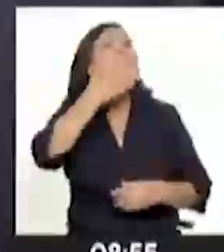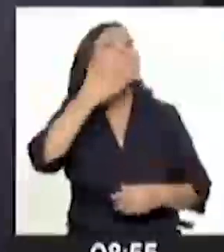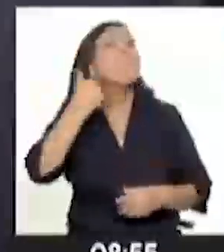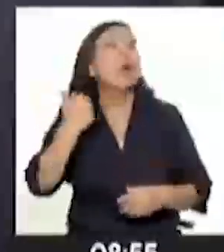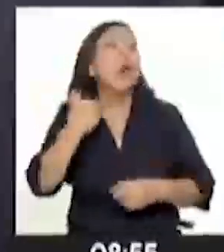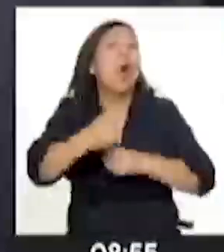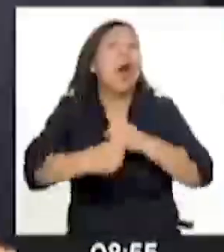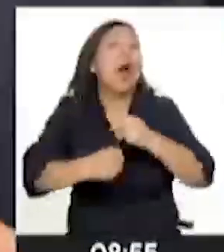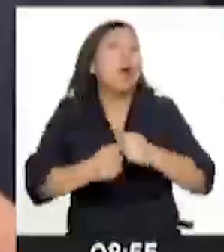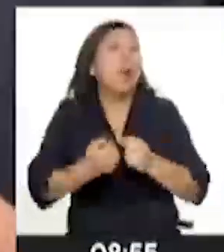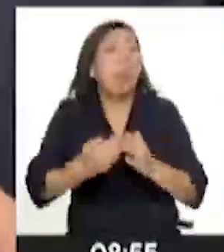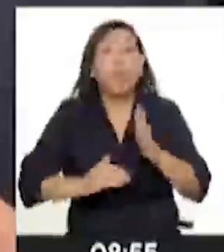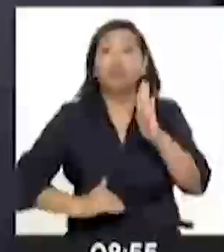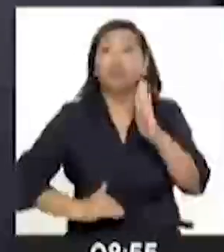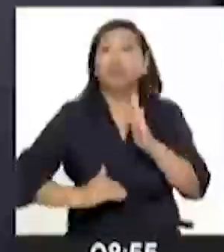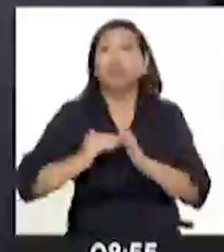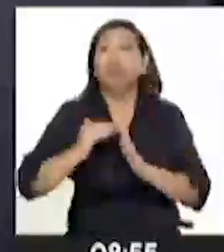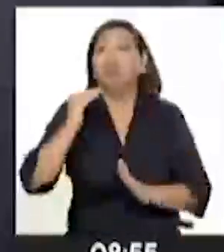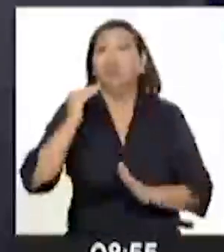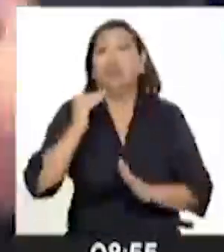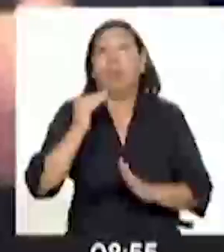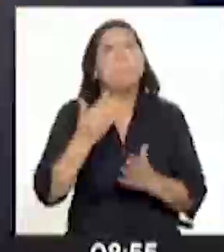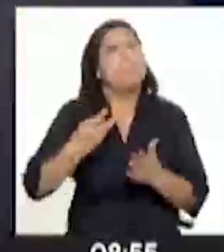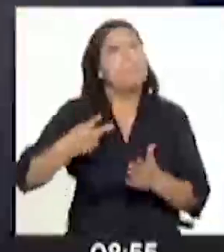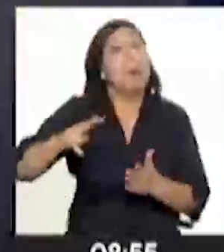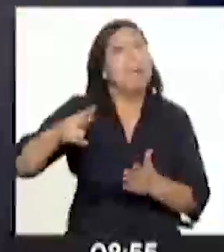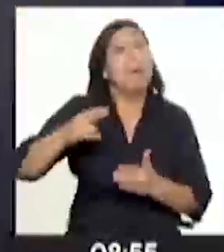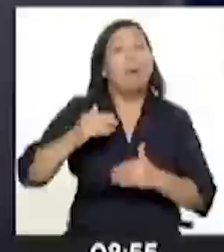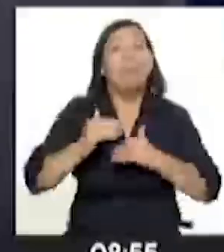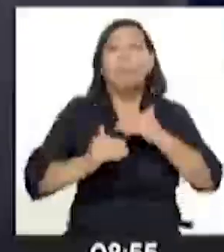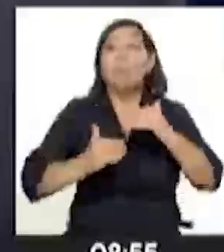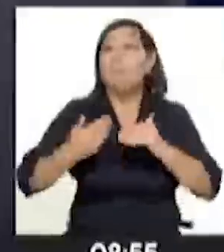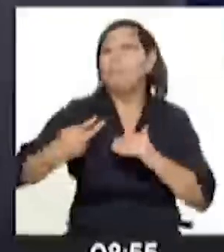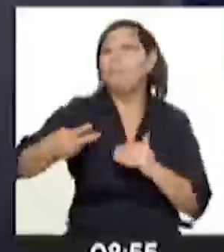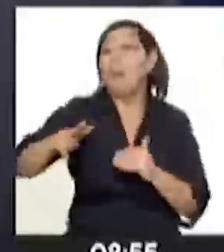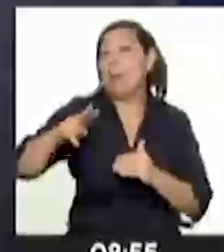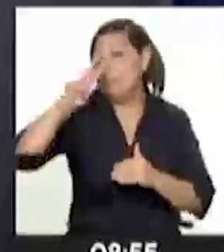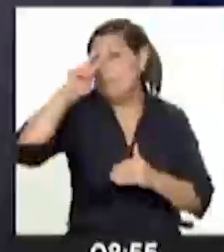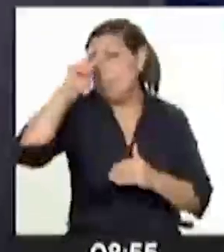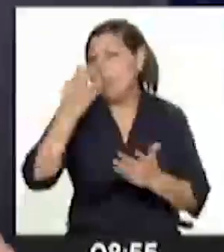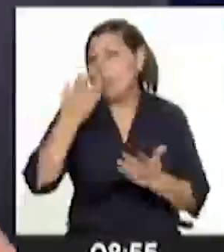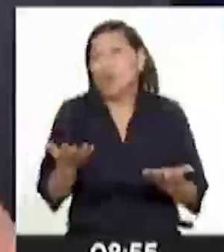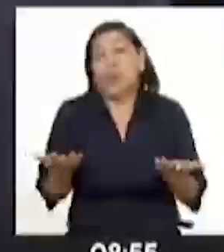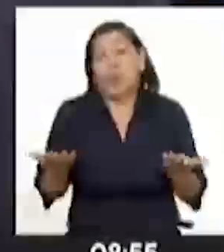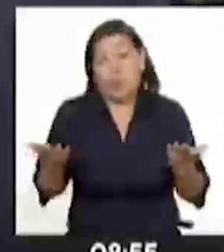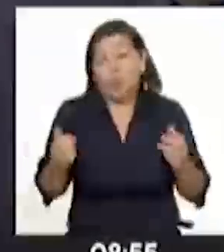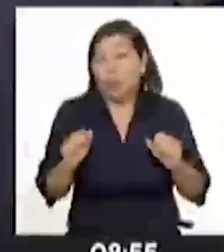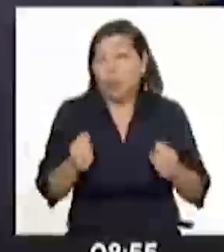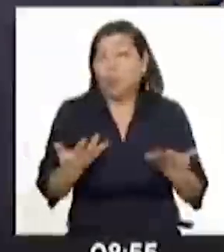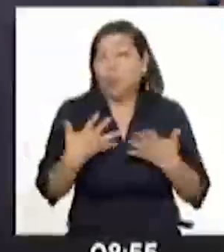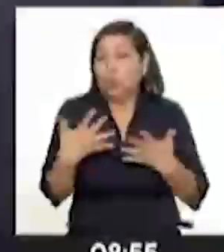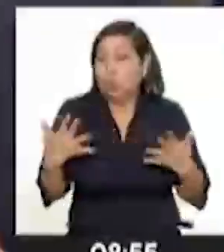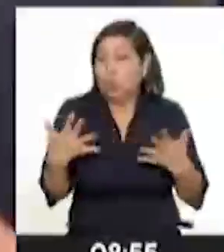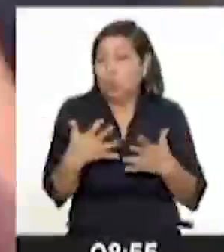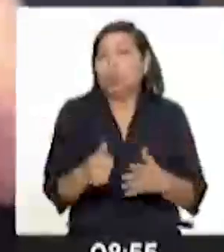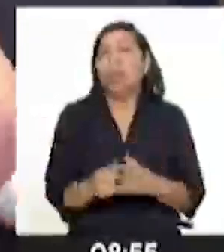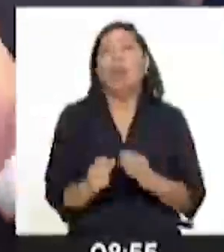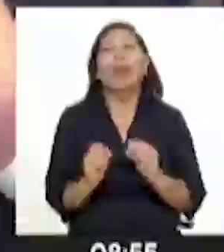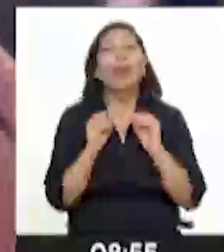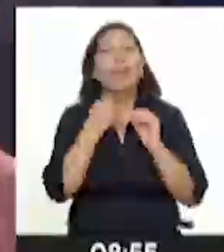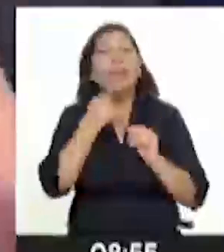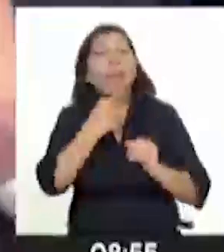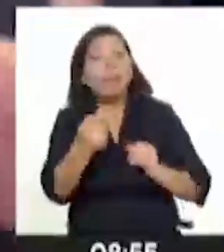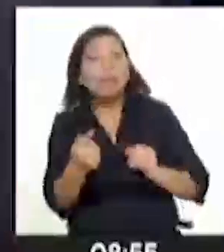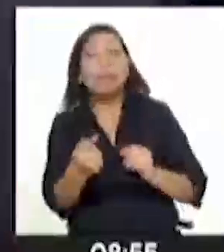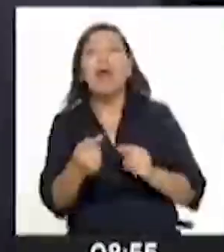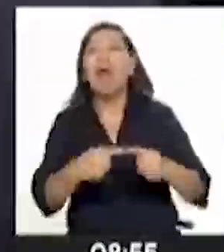siguientes años la economía peruana va a ser la economía de mayor crecimiento o una de las economías de mayor crecimiento en la región. Y eso es lo que queremos hacer, reforzar